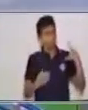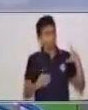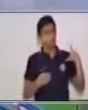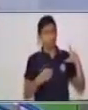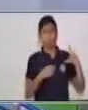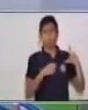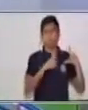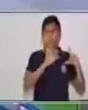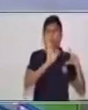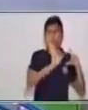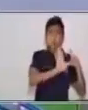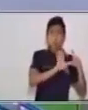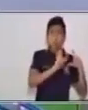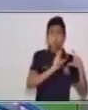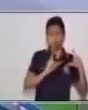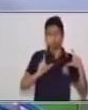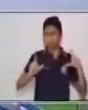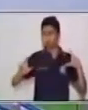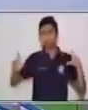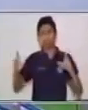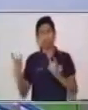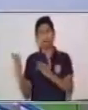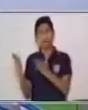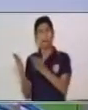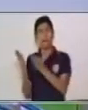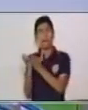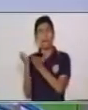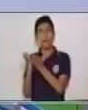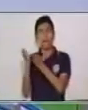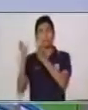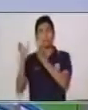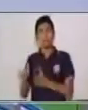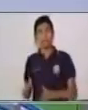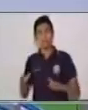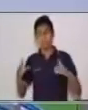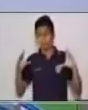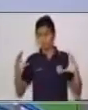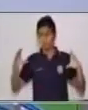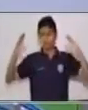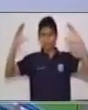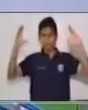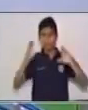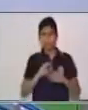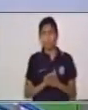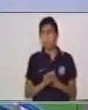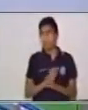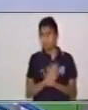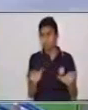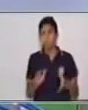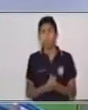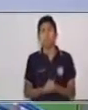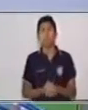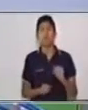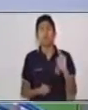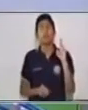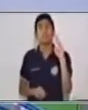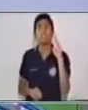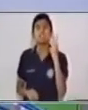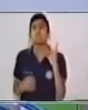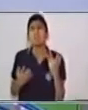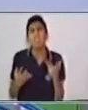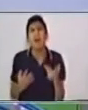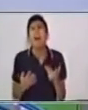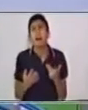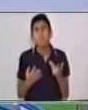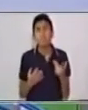en estudiantes. Muy bien. Como tercer paso, vamos a encerrar en